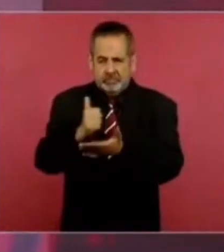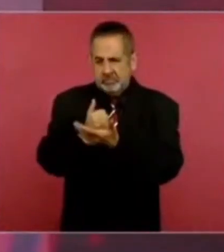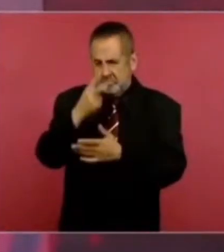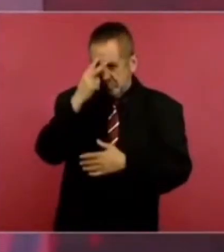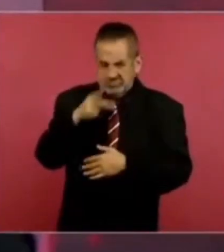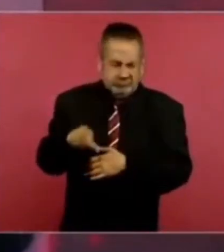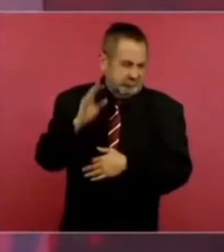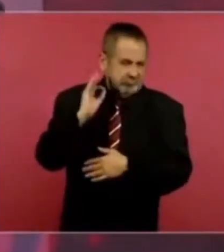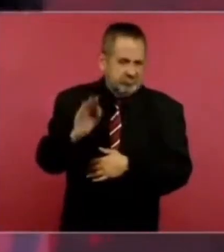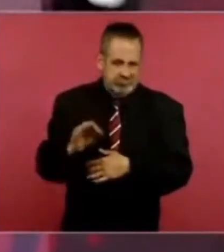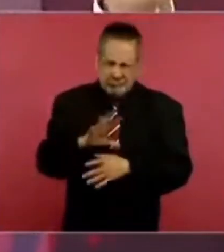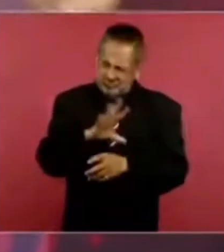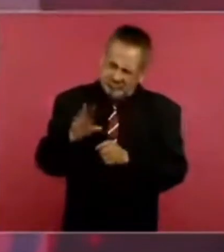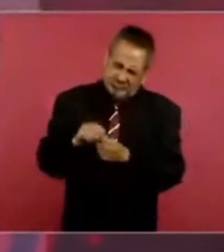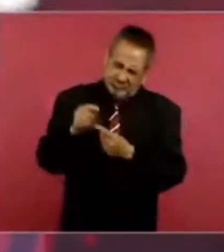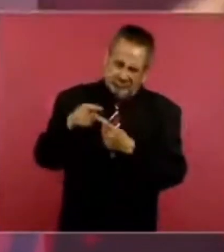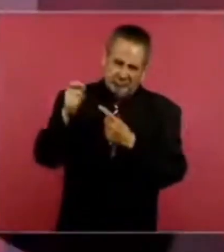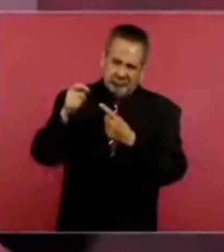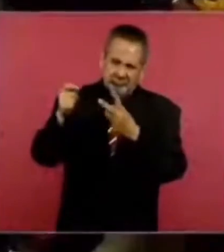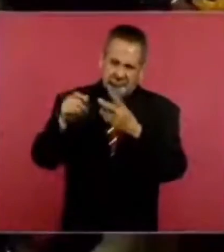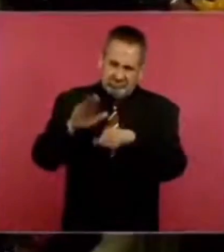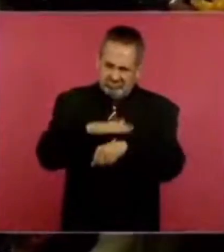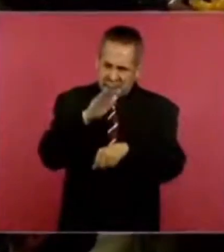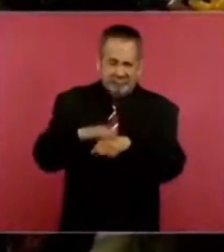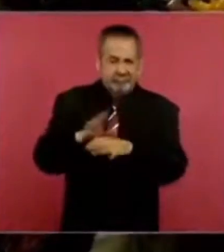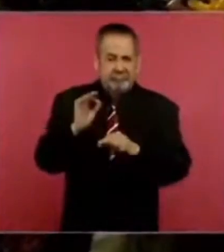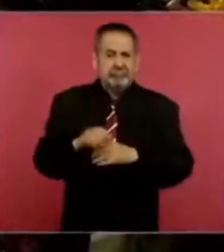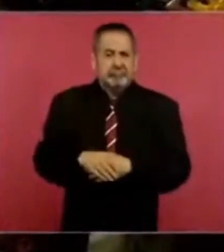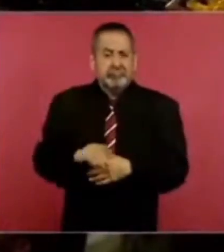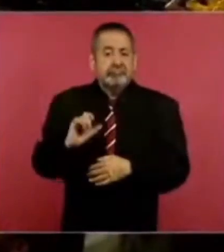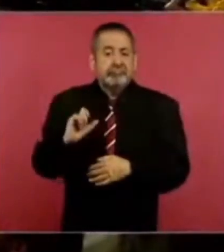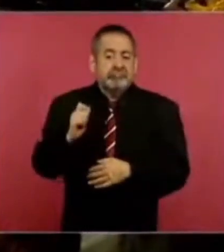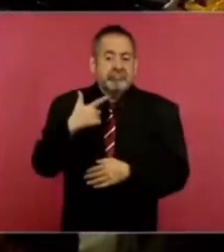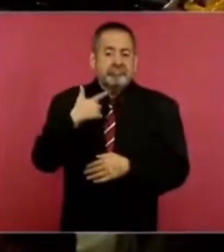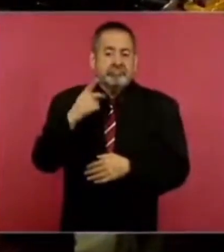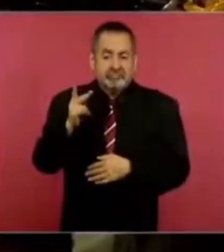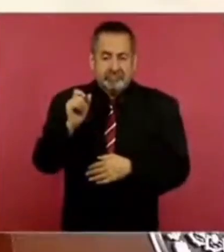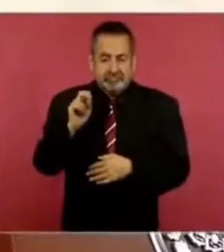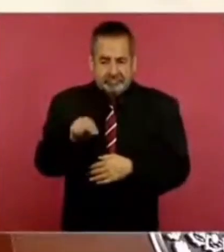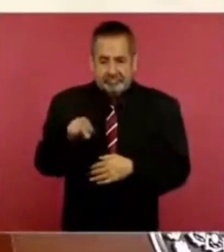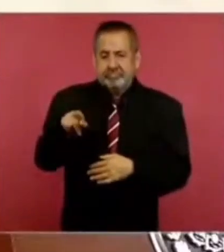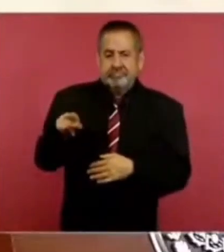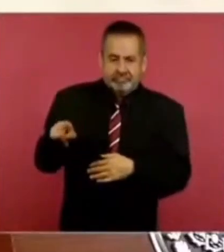México. Todo. Bueno, expanista.